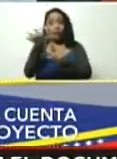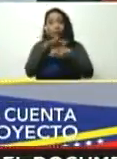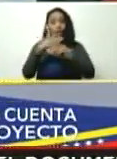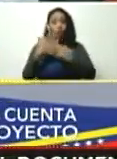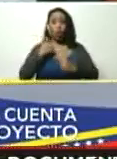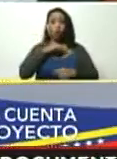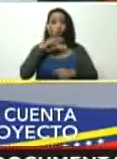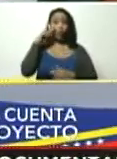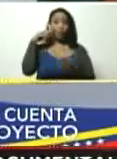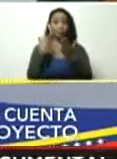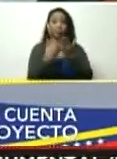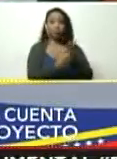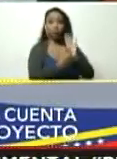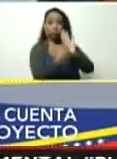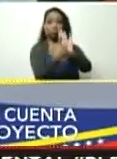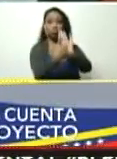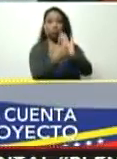visto